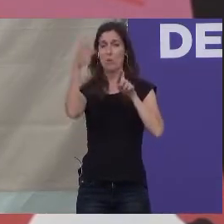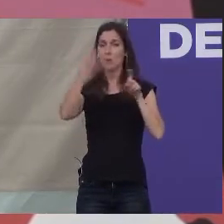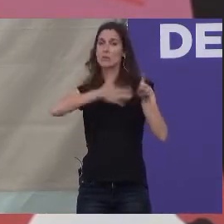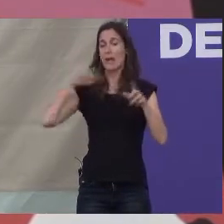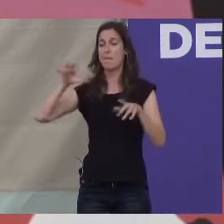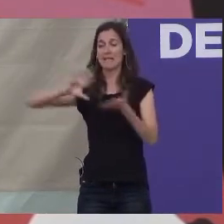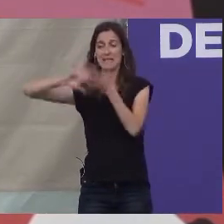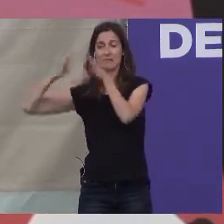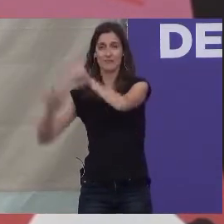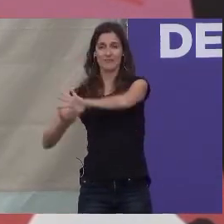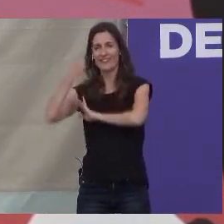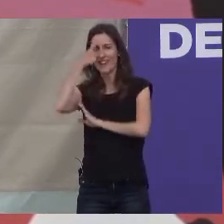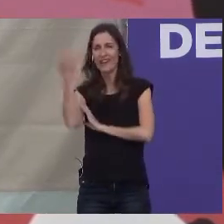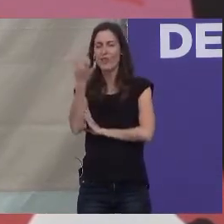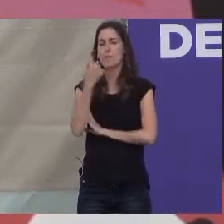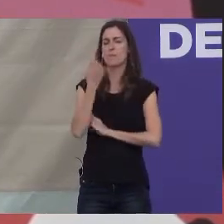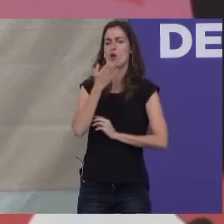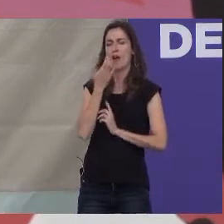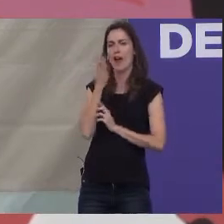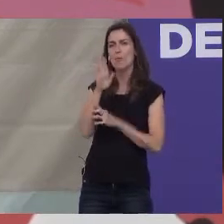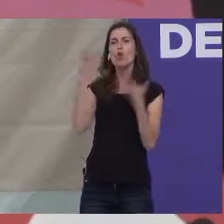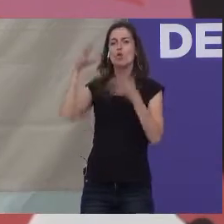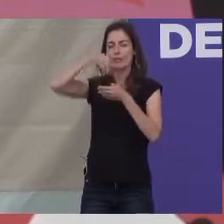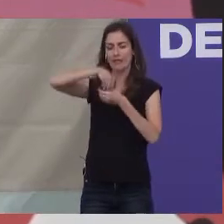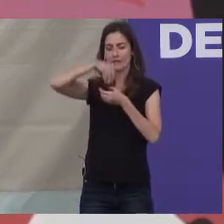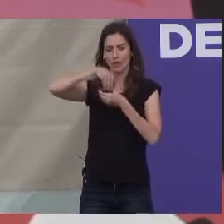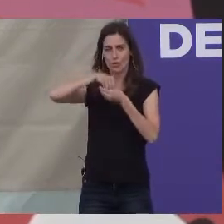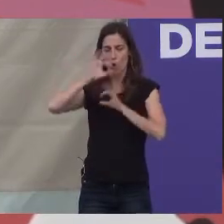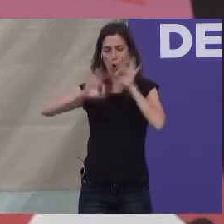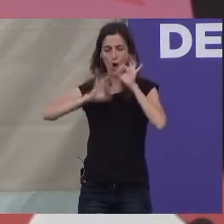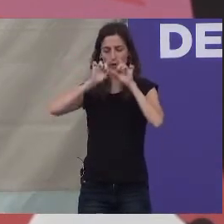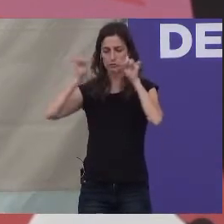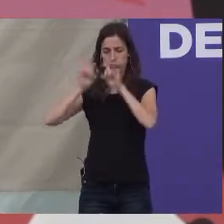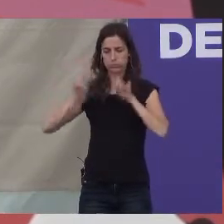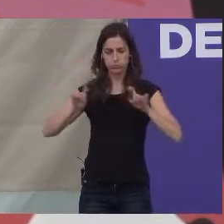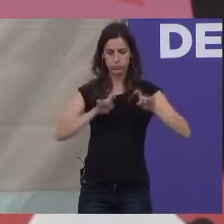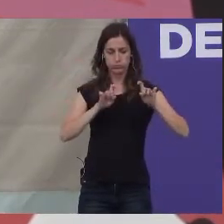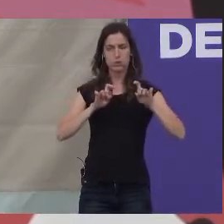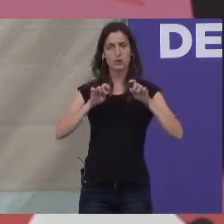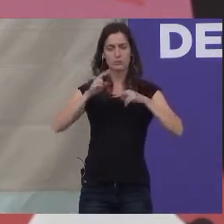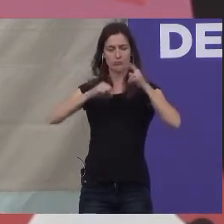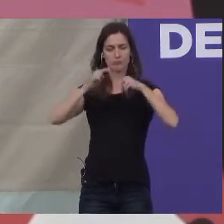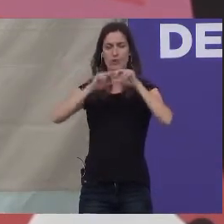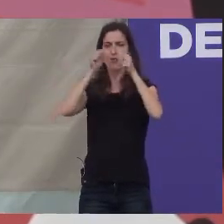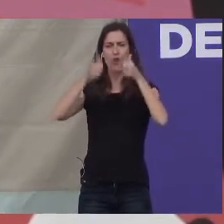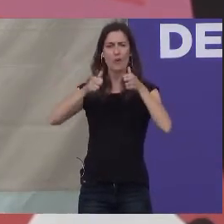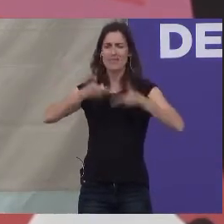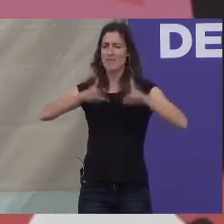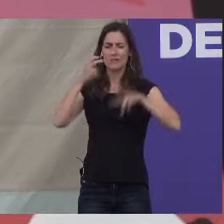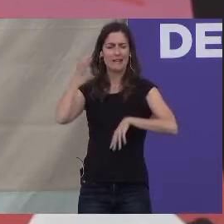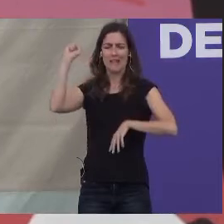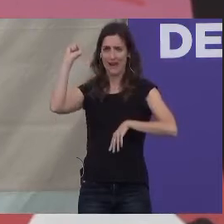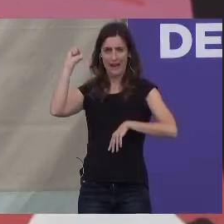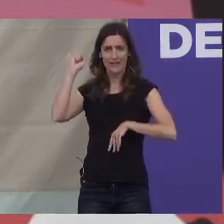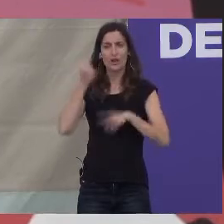país, creo que debemos dar ejemplo desde dentro, configurando nuestros órganos de forma radicalmente democrática, con una separación de